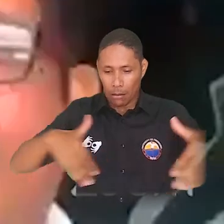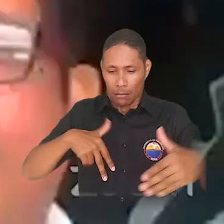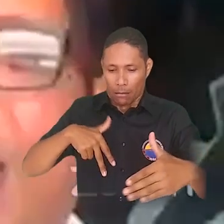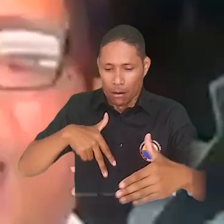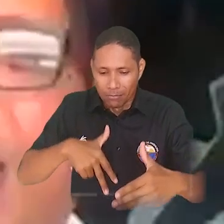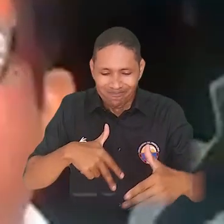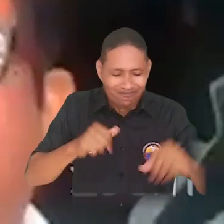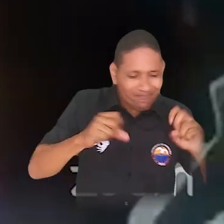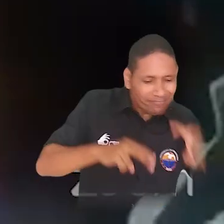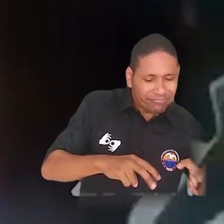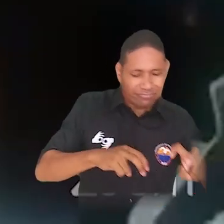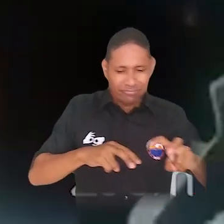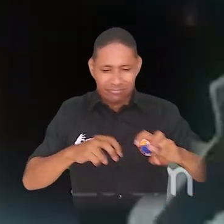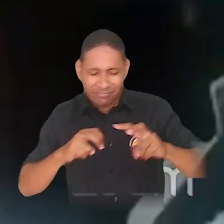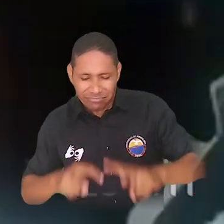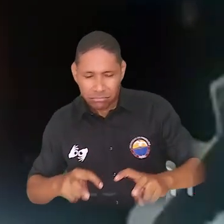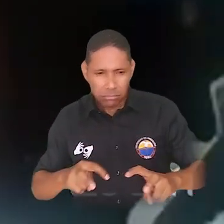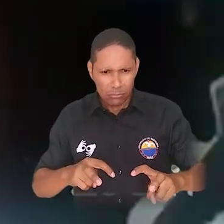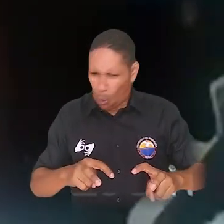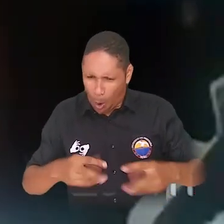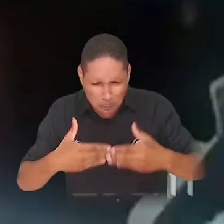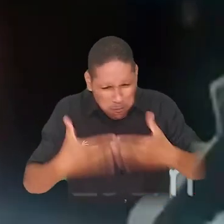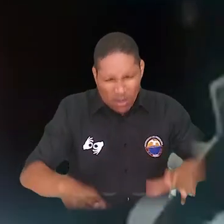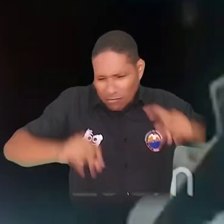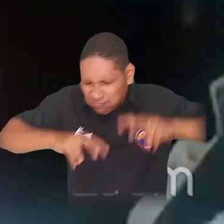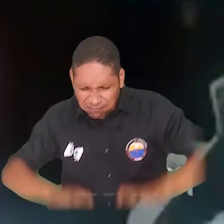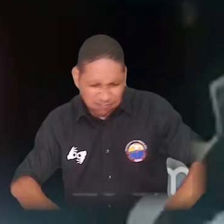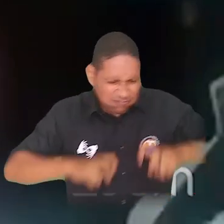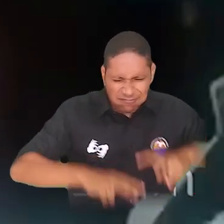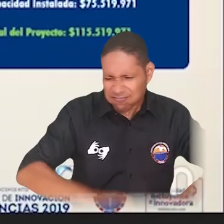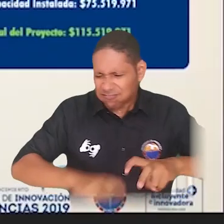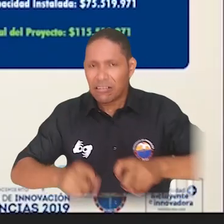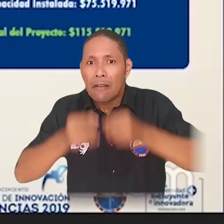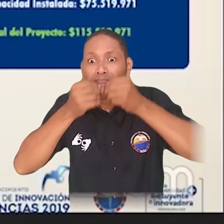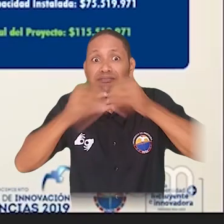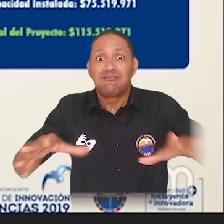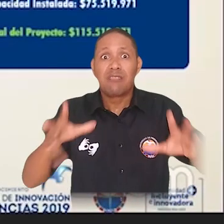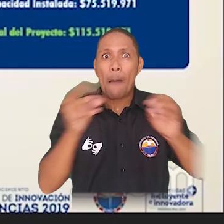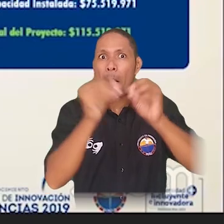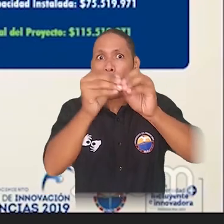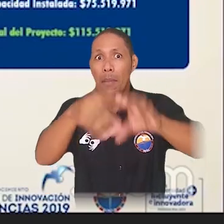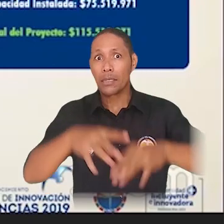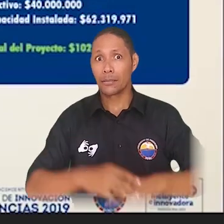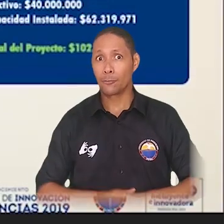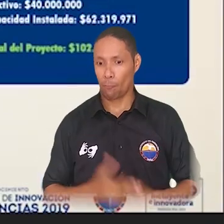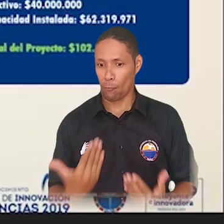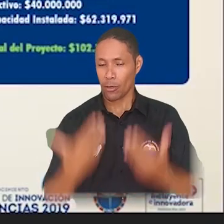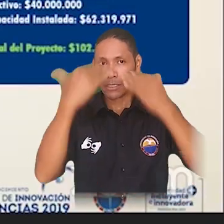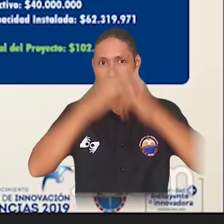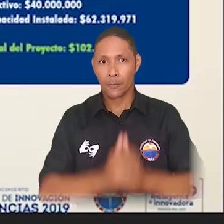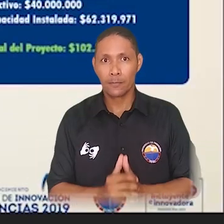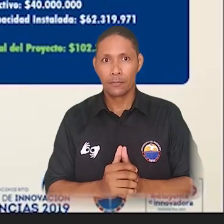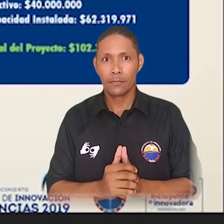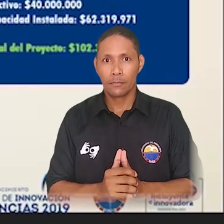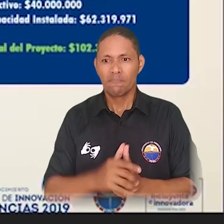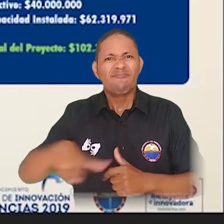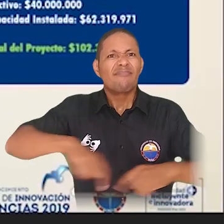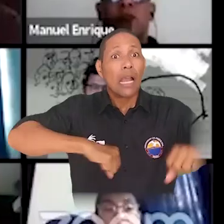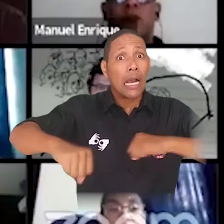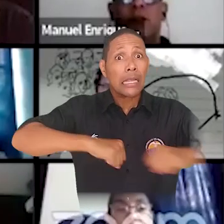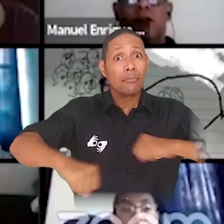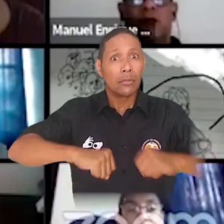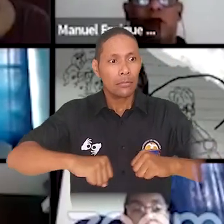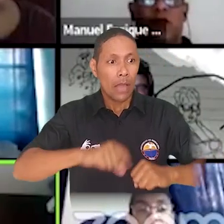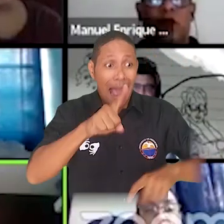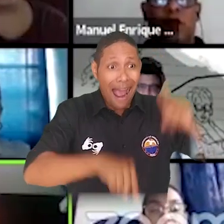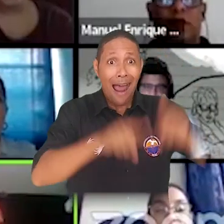era investigación en ciertas áreas, se están rompiendo y se están difuminando. El objetivo de esta actividad se centra en exaltar y agradecer a